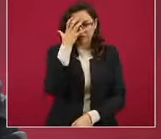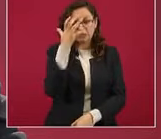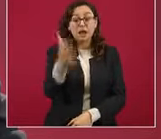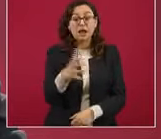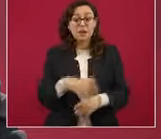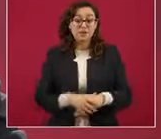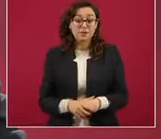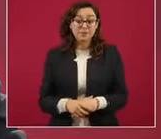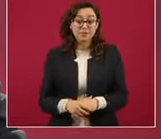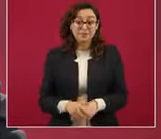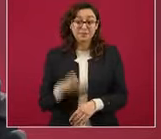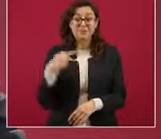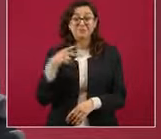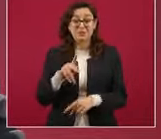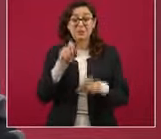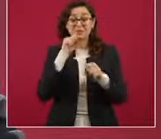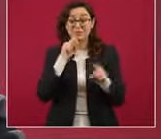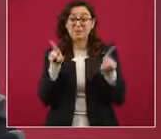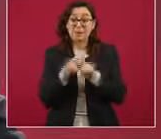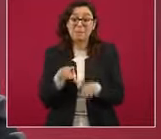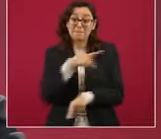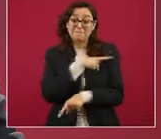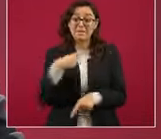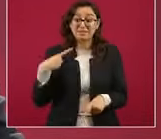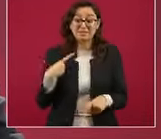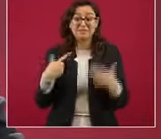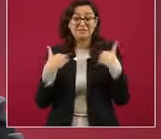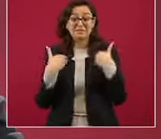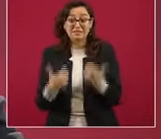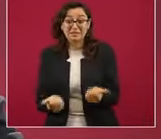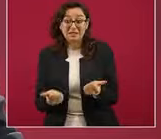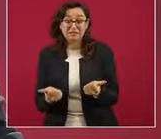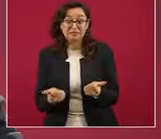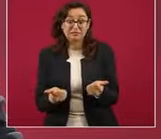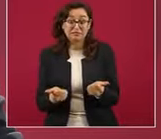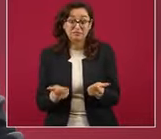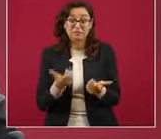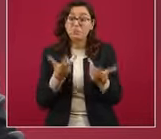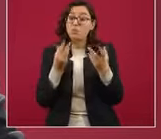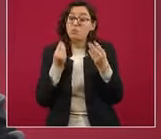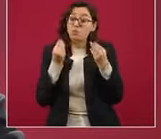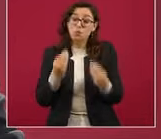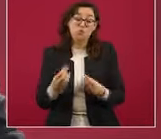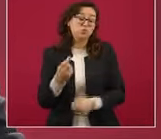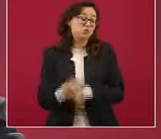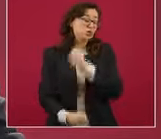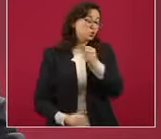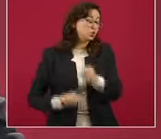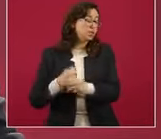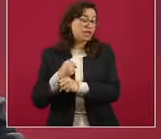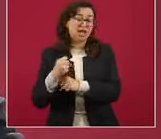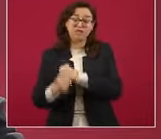fue un proceso de degradación, de decadencia.